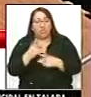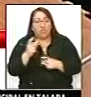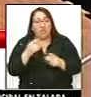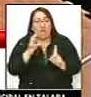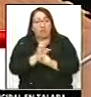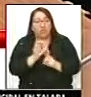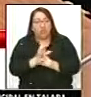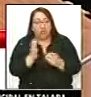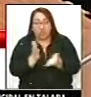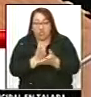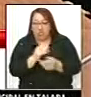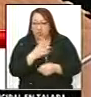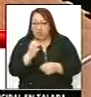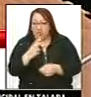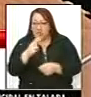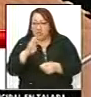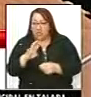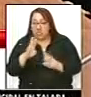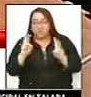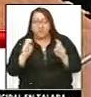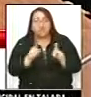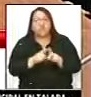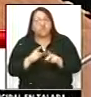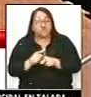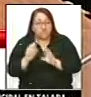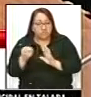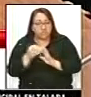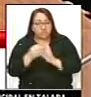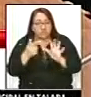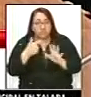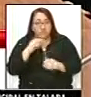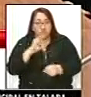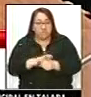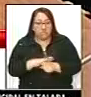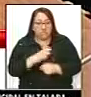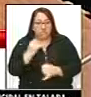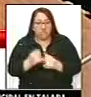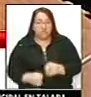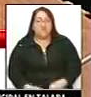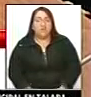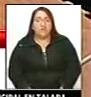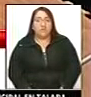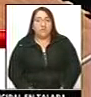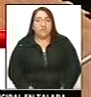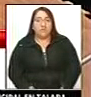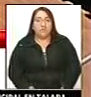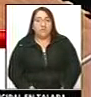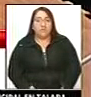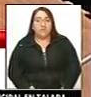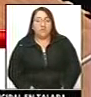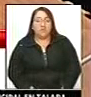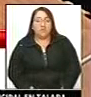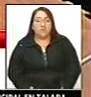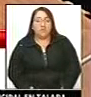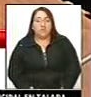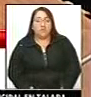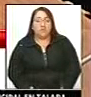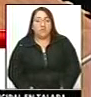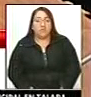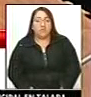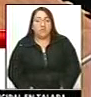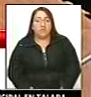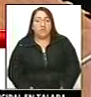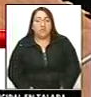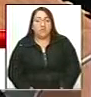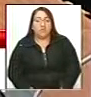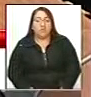escolar, de 424 casos, se registraron 7 incumplimientos. Y finalmente, el de contar con un boletín, ¿no?, que difunda las